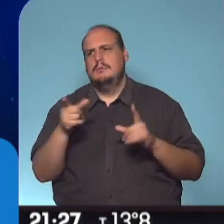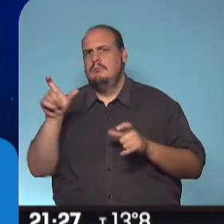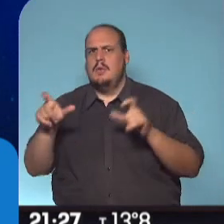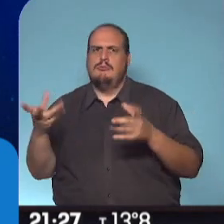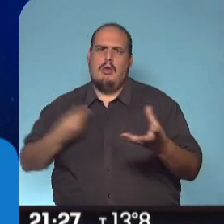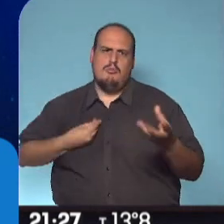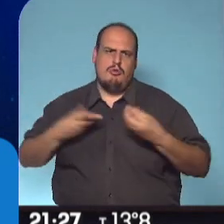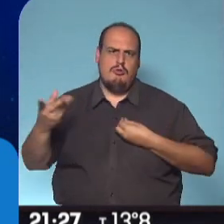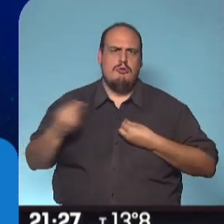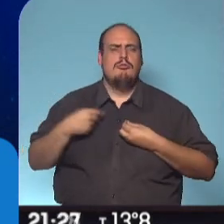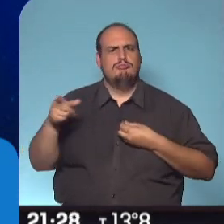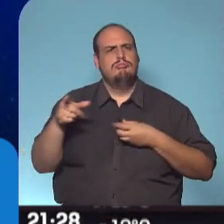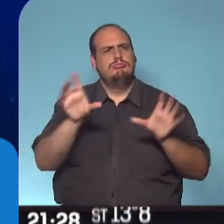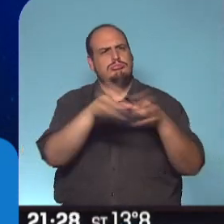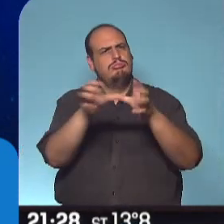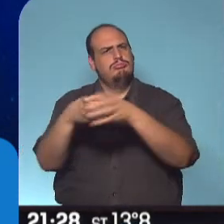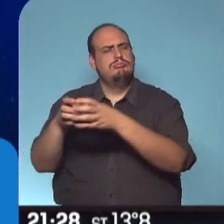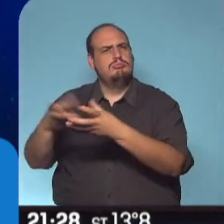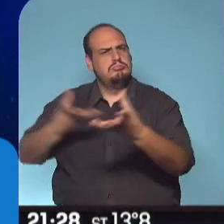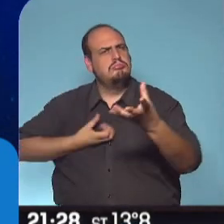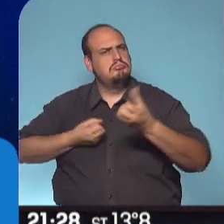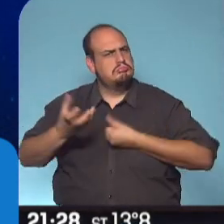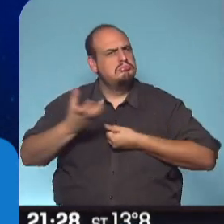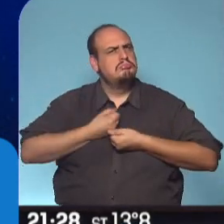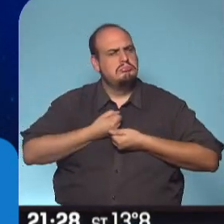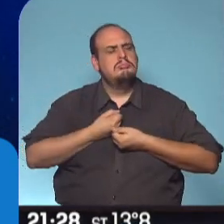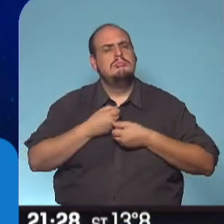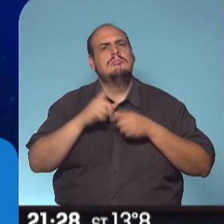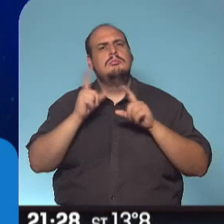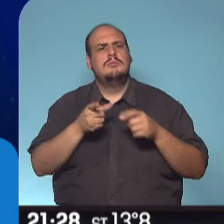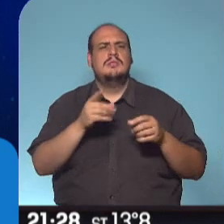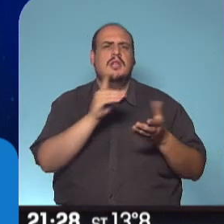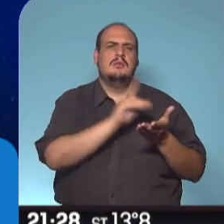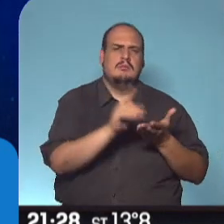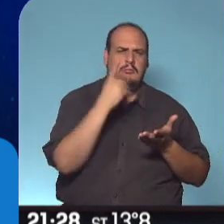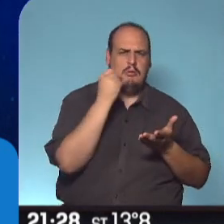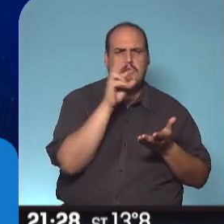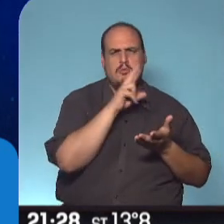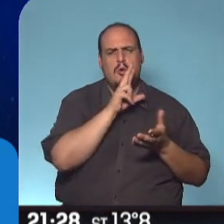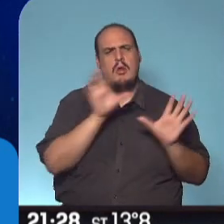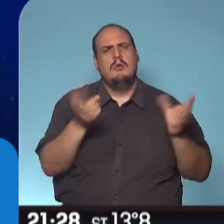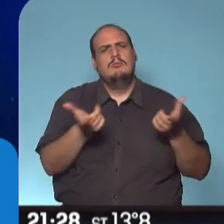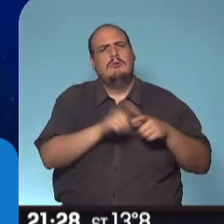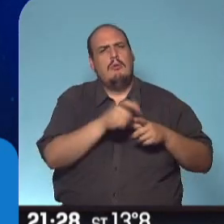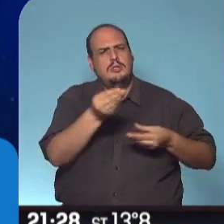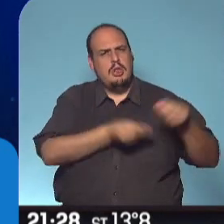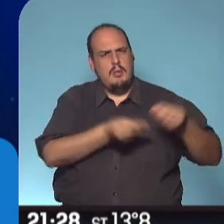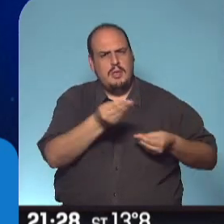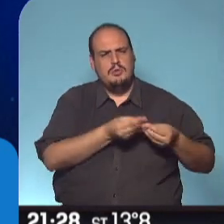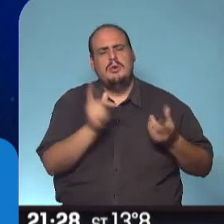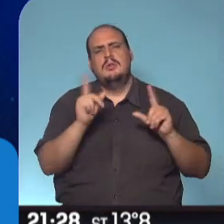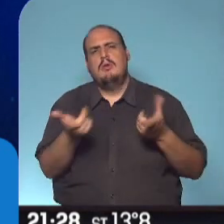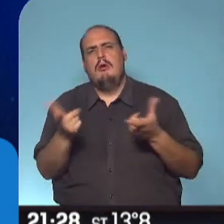y colaboraciones de distintos sectores. Están trabajando muchos diputados y diputadas de la Comisión de Presupuesto, de la Comisión